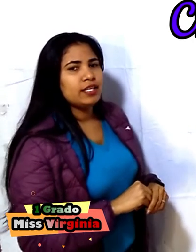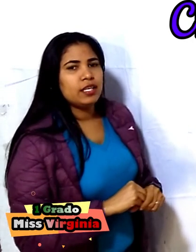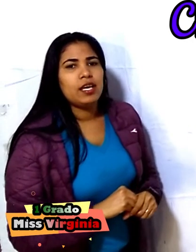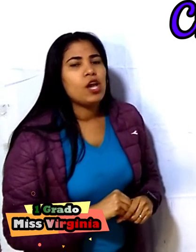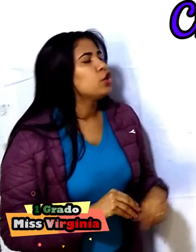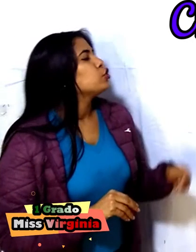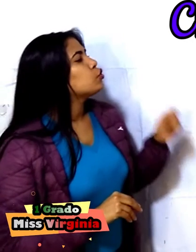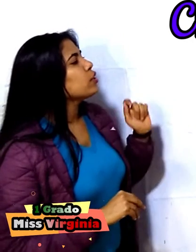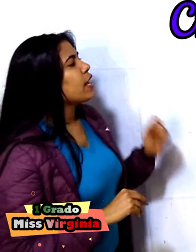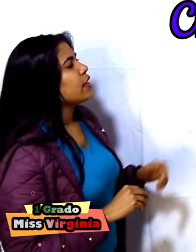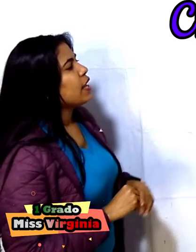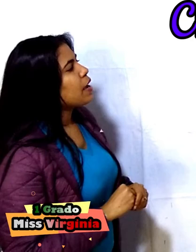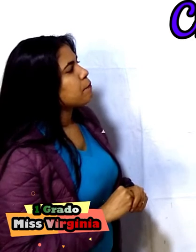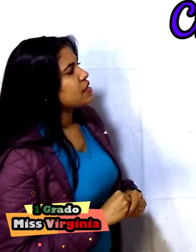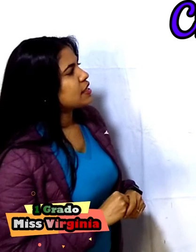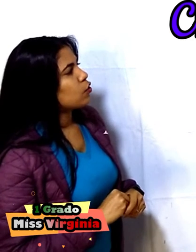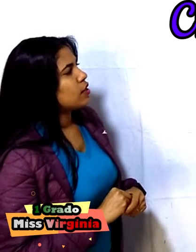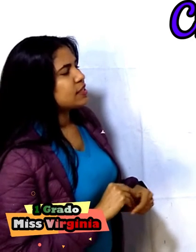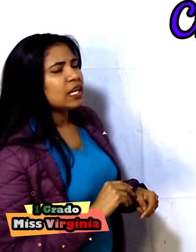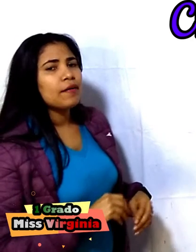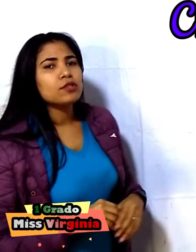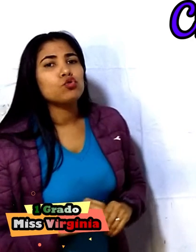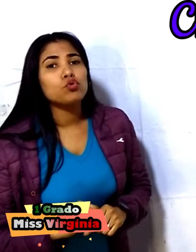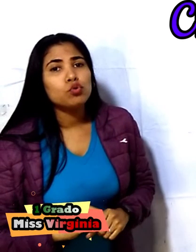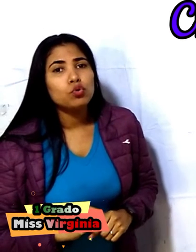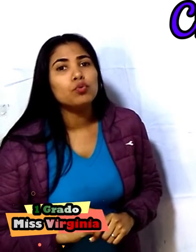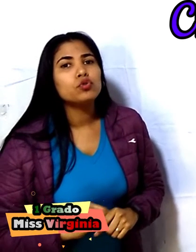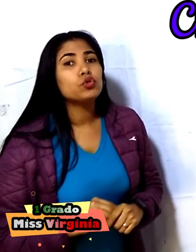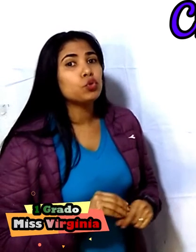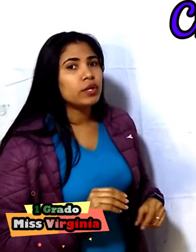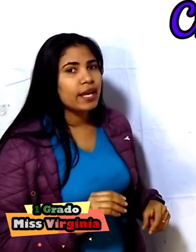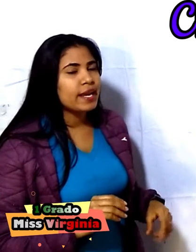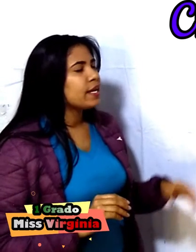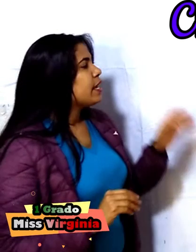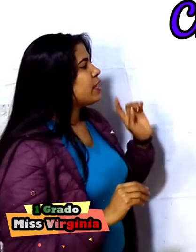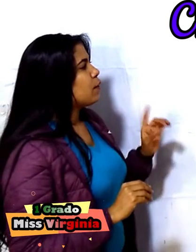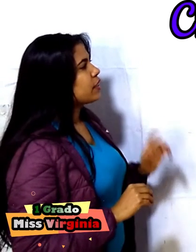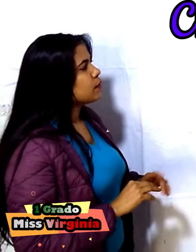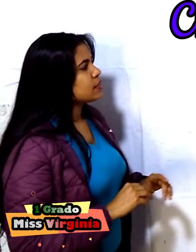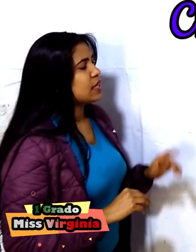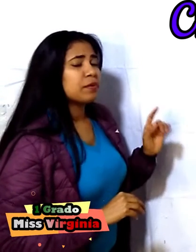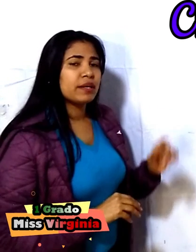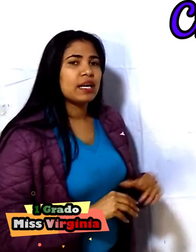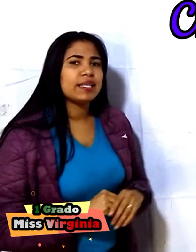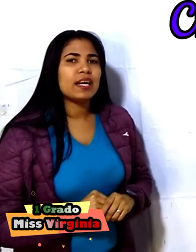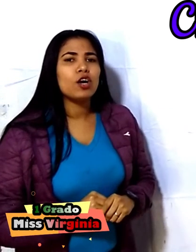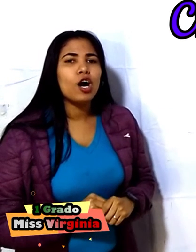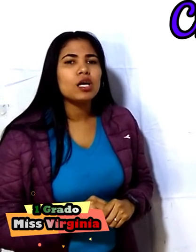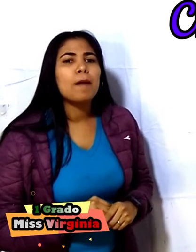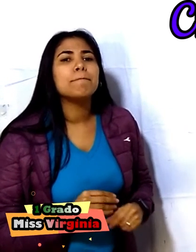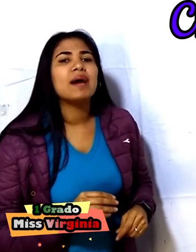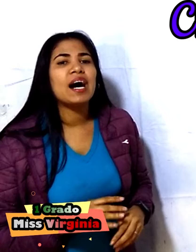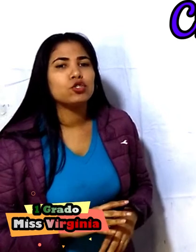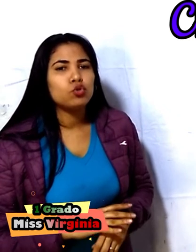Chuney. Chuney empieza con la sílaba chu, Chuney. Y debe escribirse la primera letra